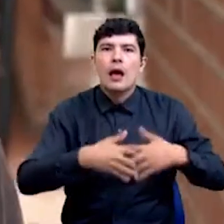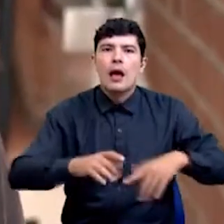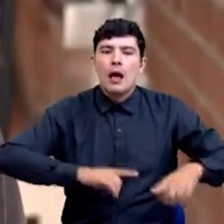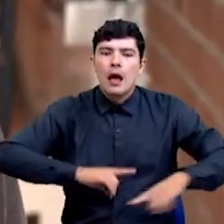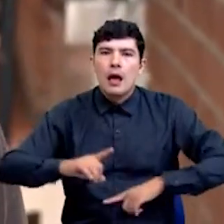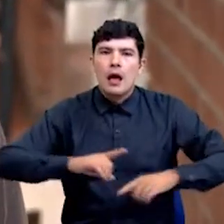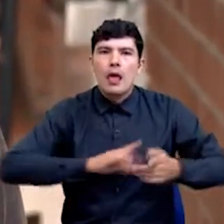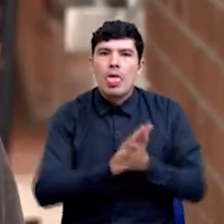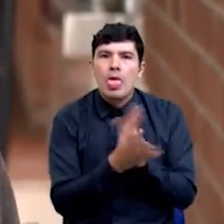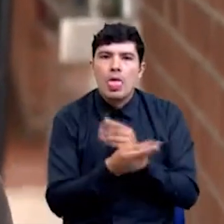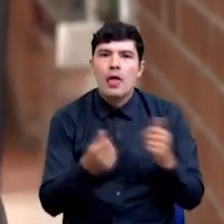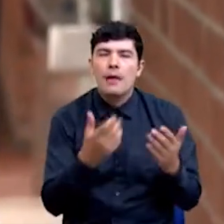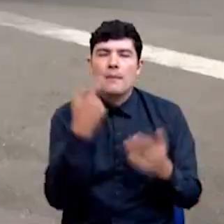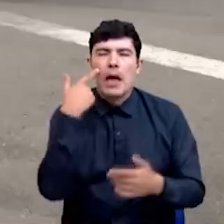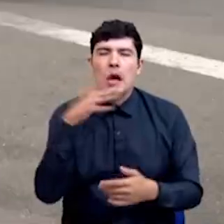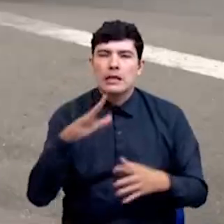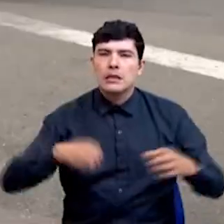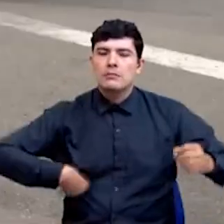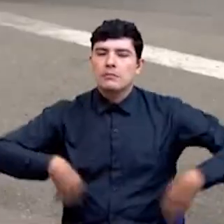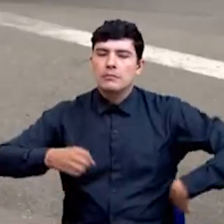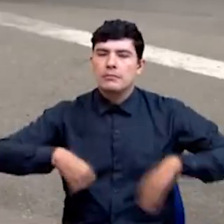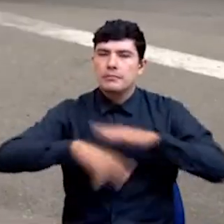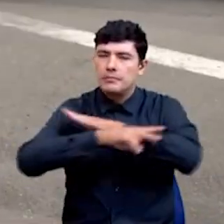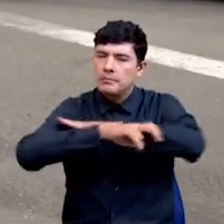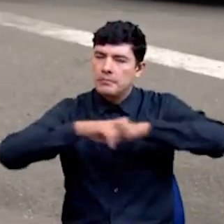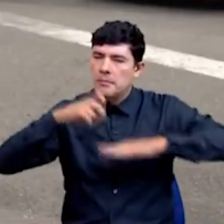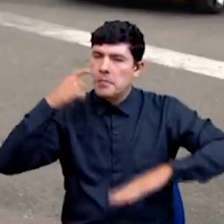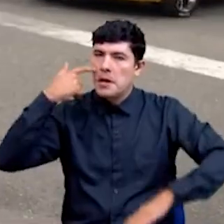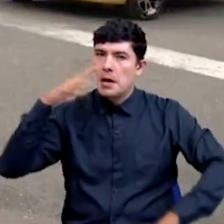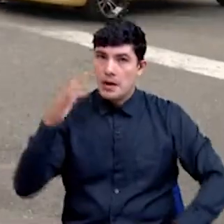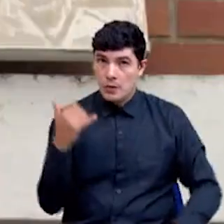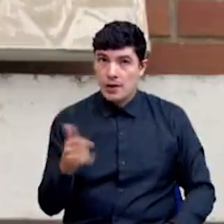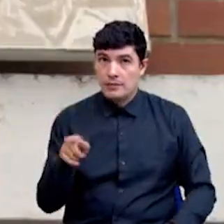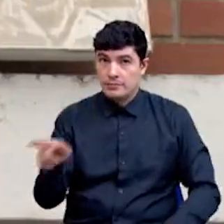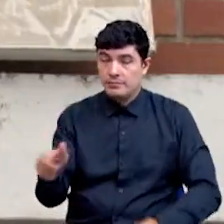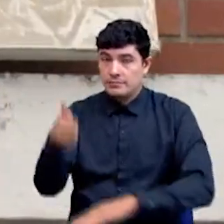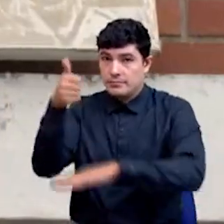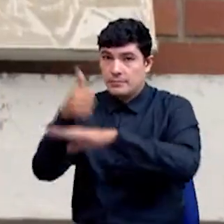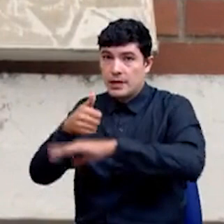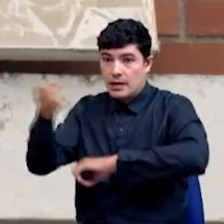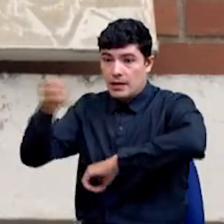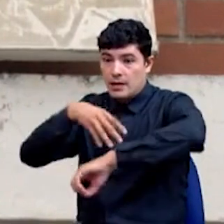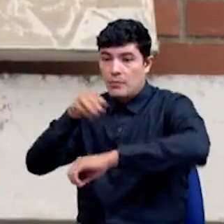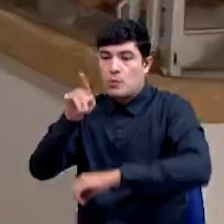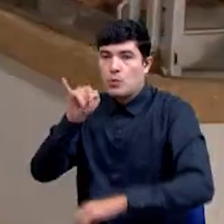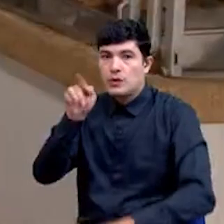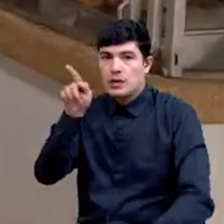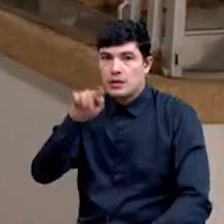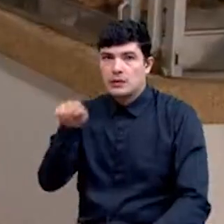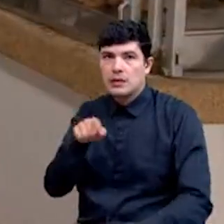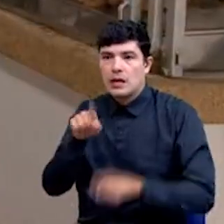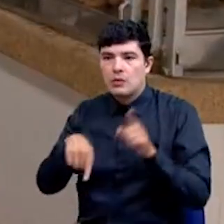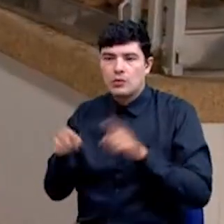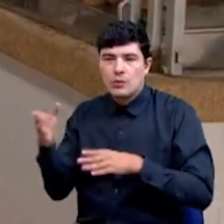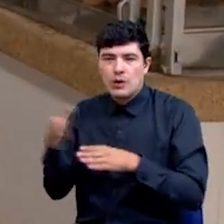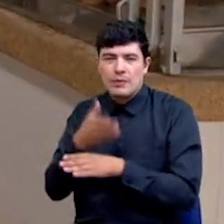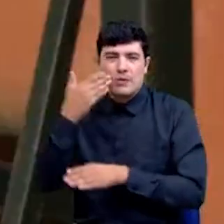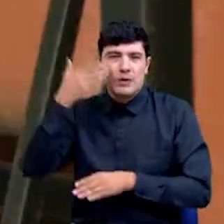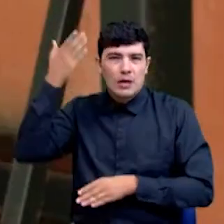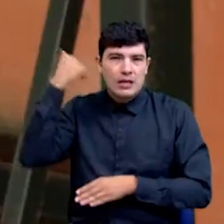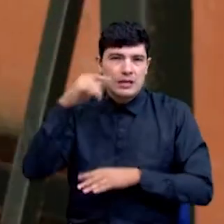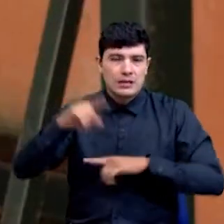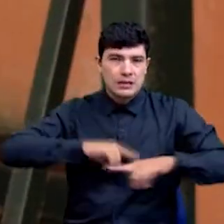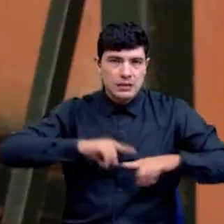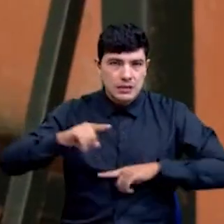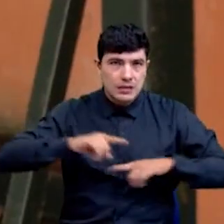Según Adriano Araque, propietario de un local del centro comercial Plaza Mutis, por presuntas irregularidades de la pasada administración,